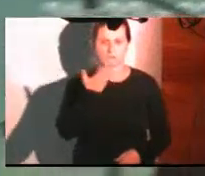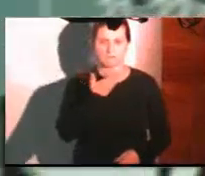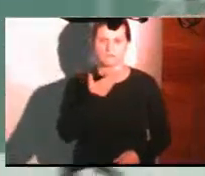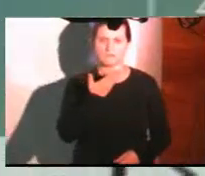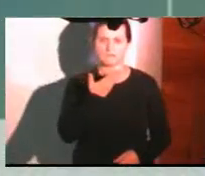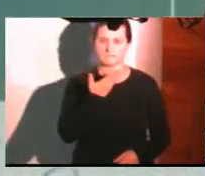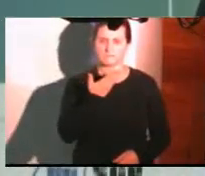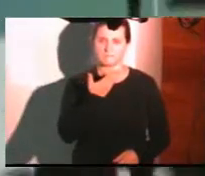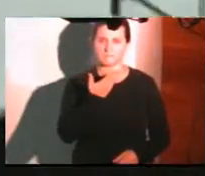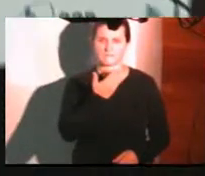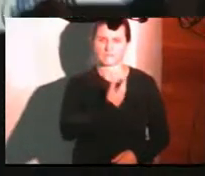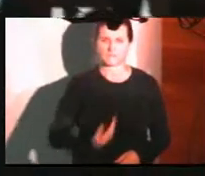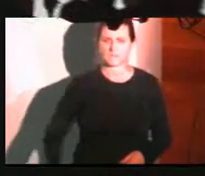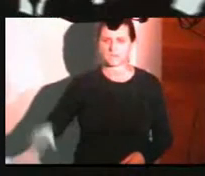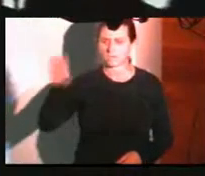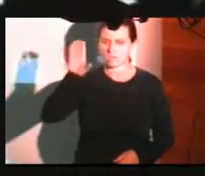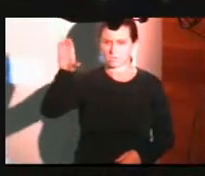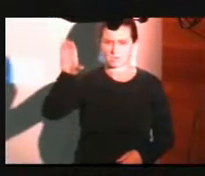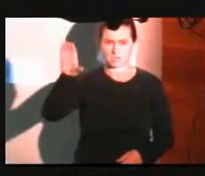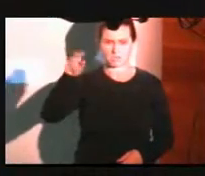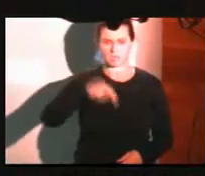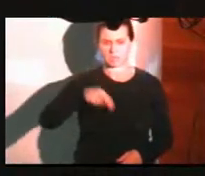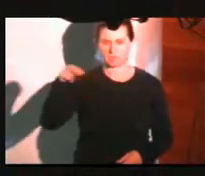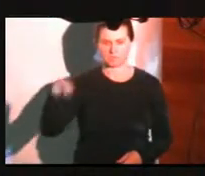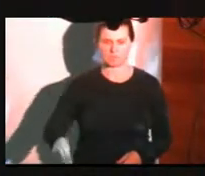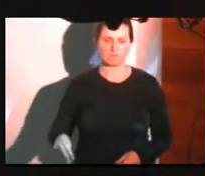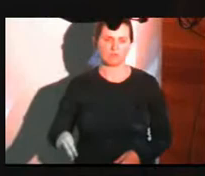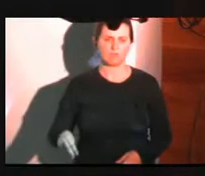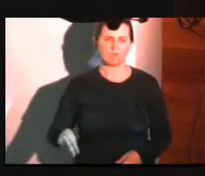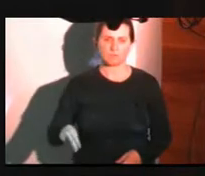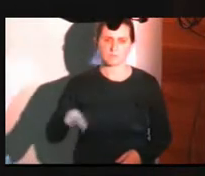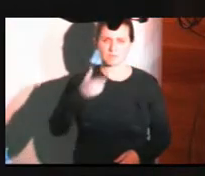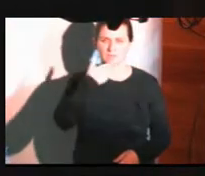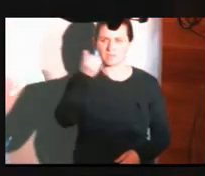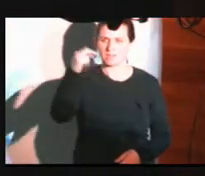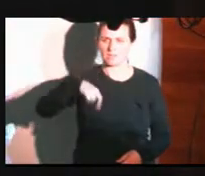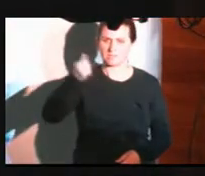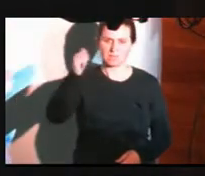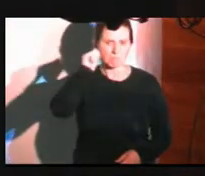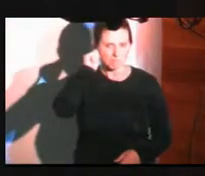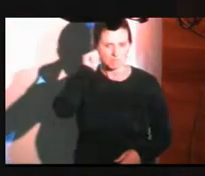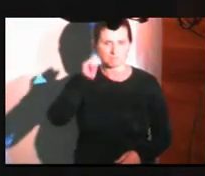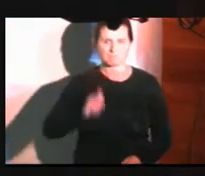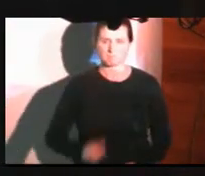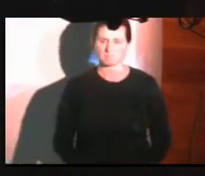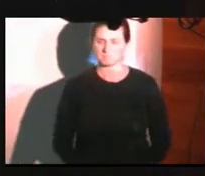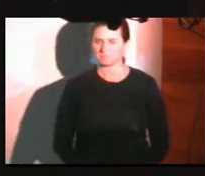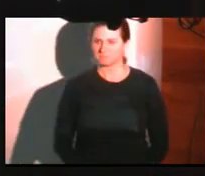La palabra a cargo del gobernador de la provincia del Neuquén, doctor Jorge Augusto Zapag.